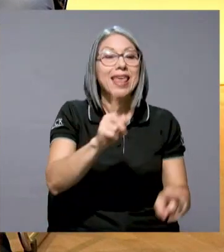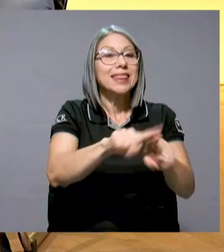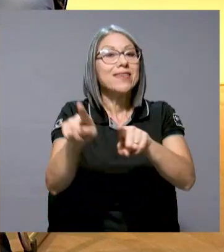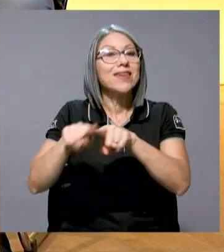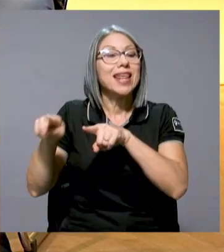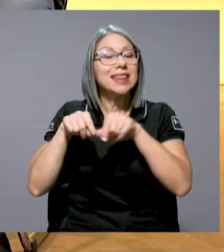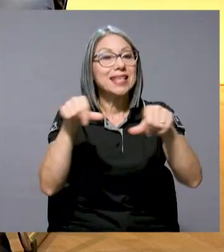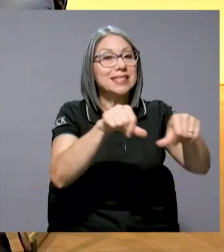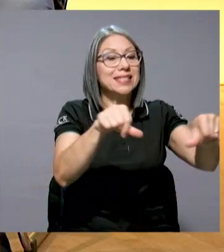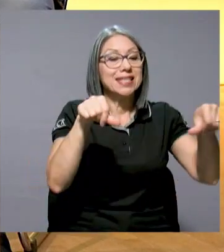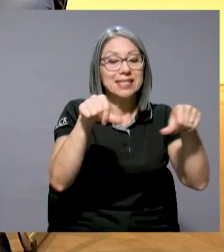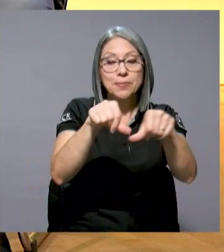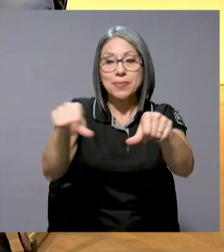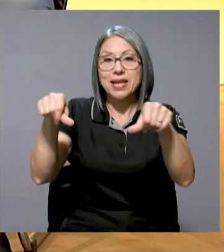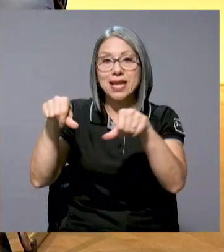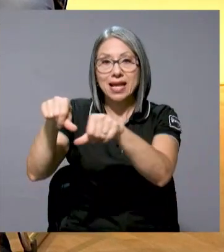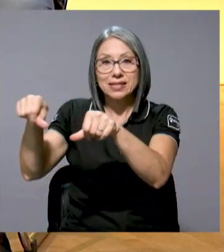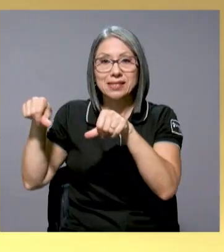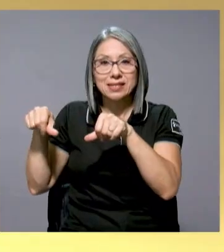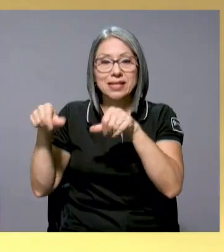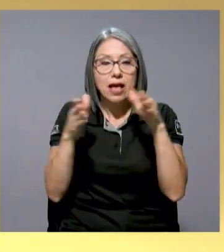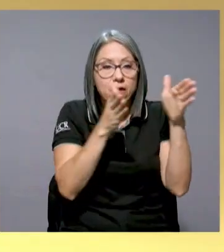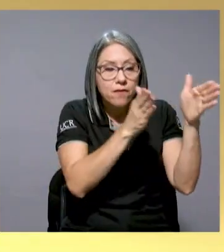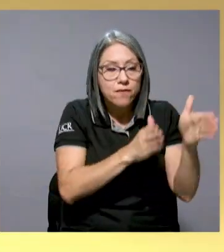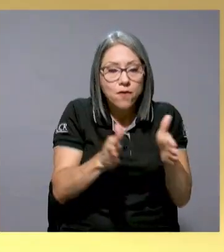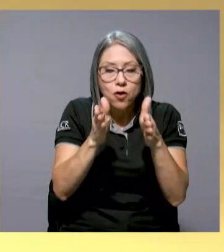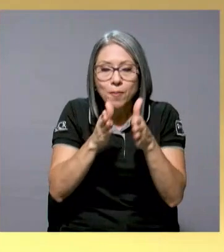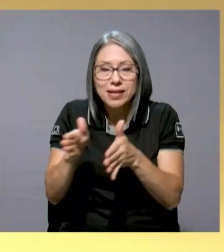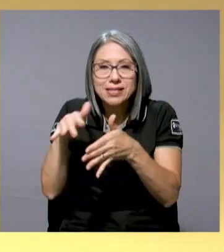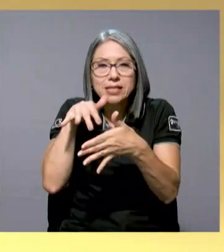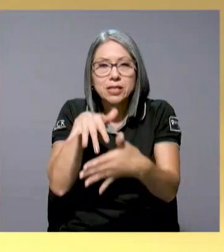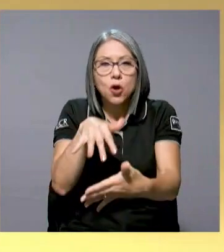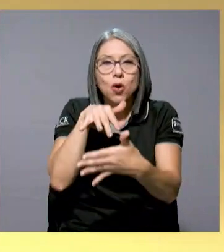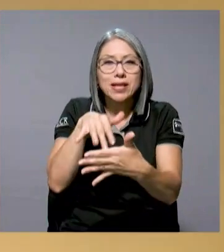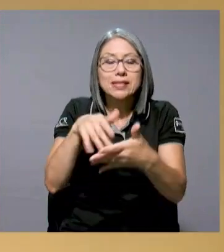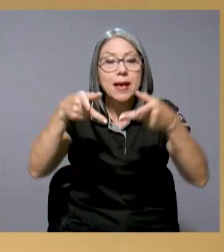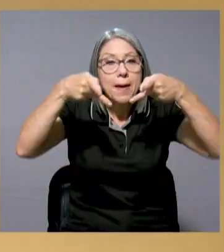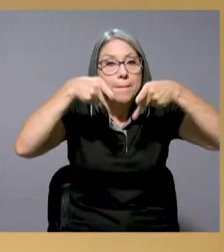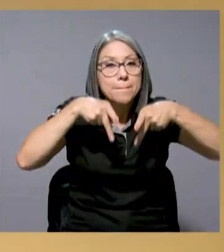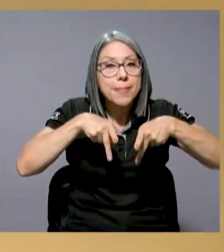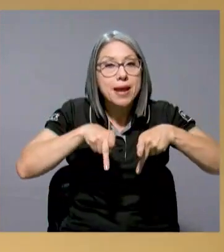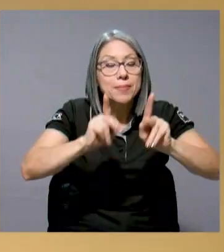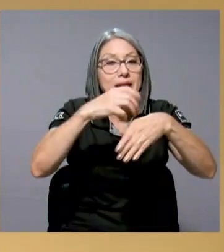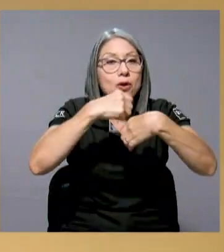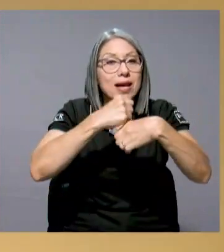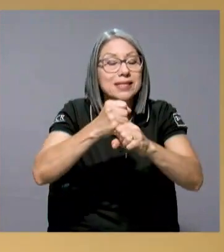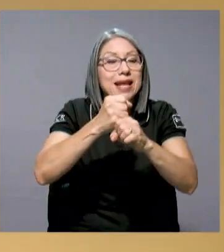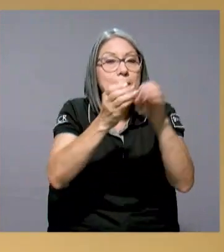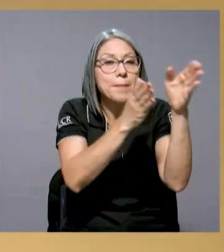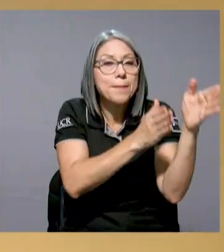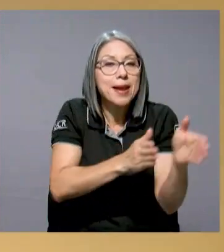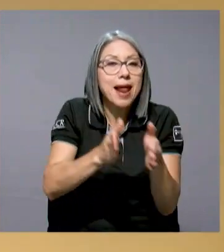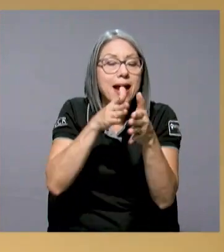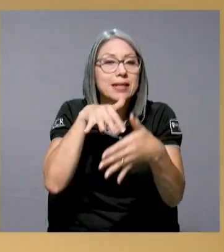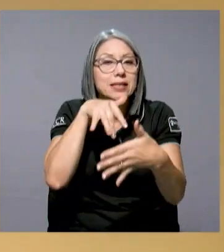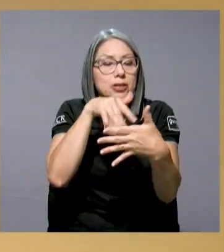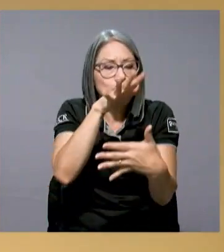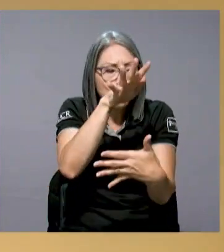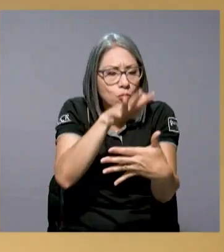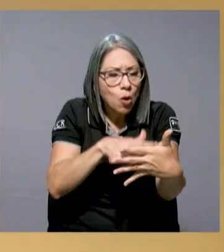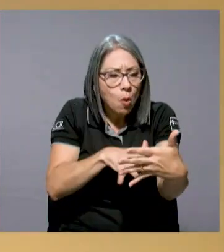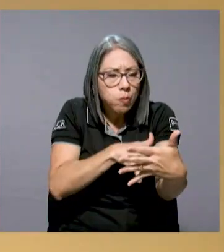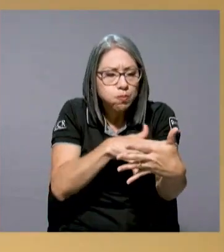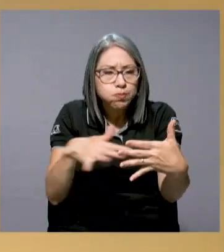formaciones permitieron generar unos planes de estudio muy completos, muy amplios, para